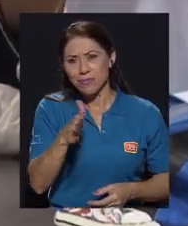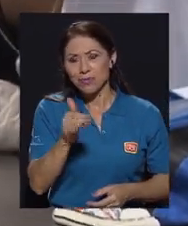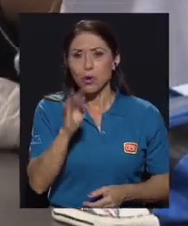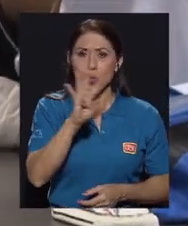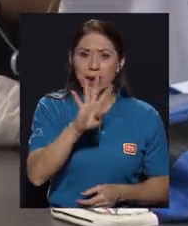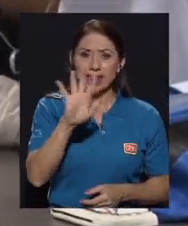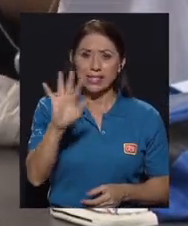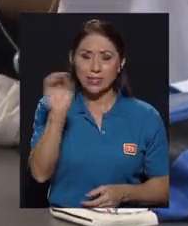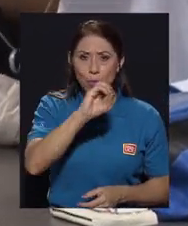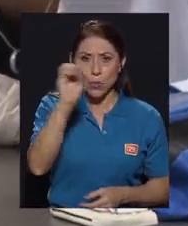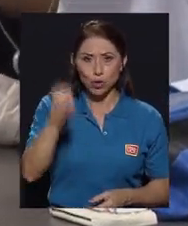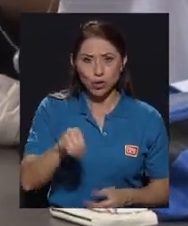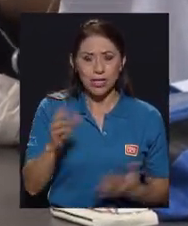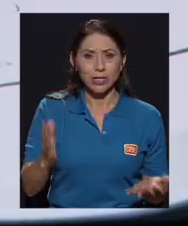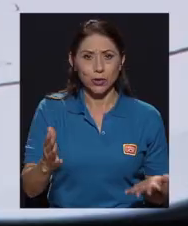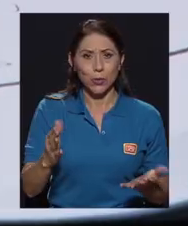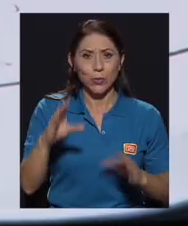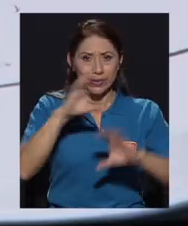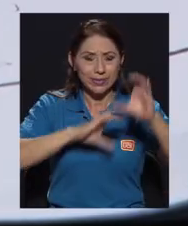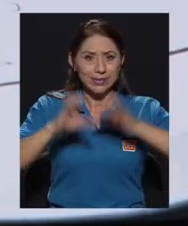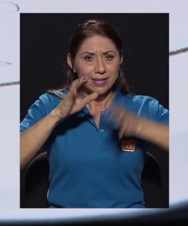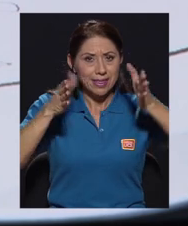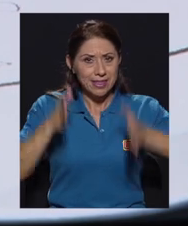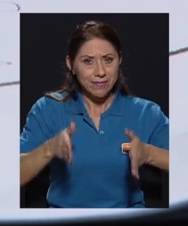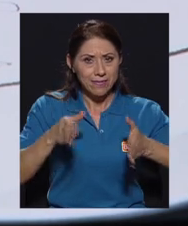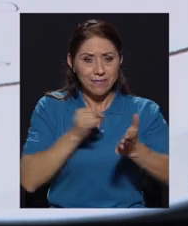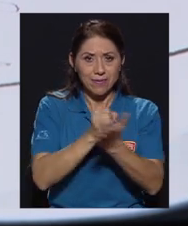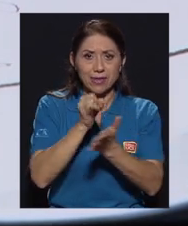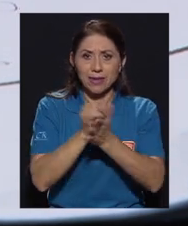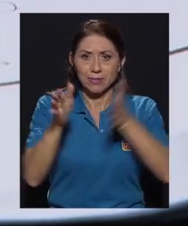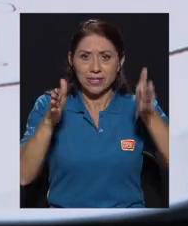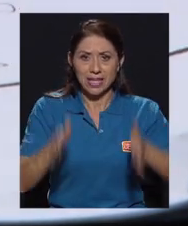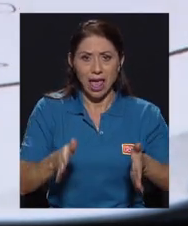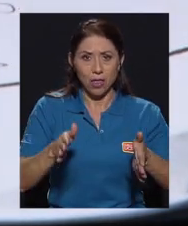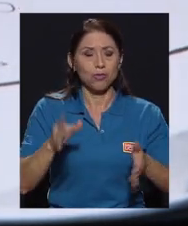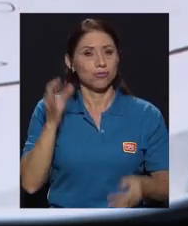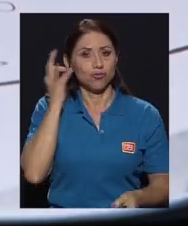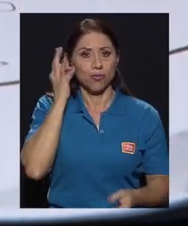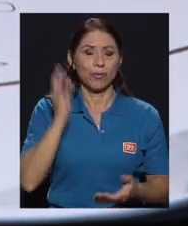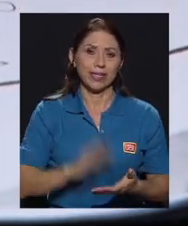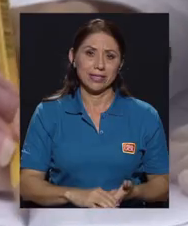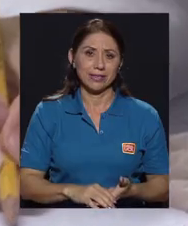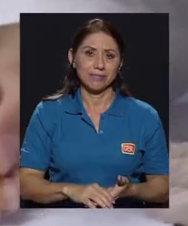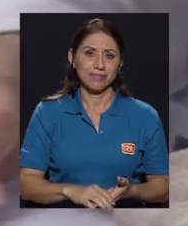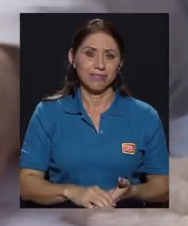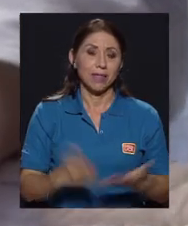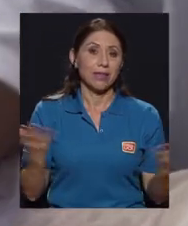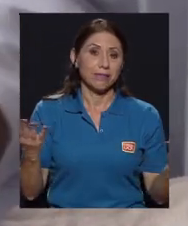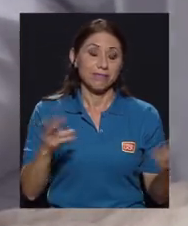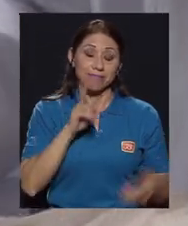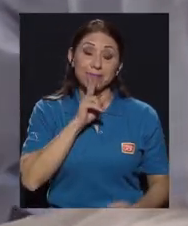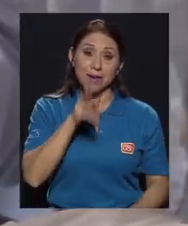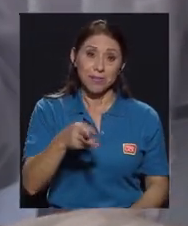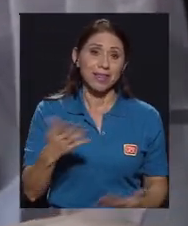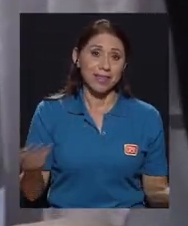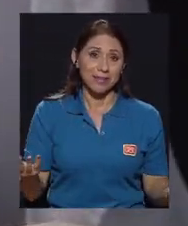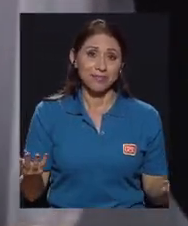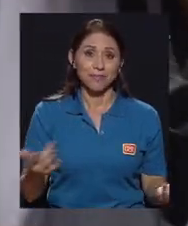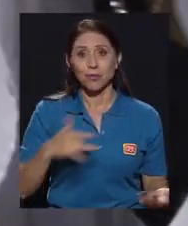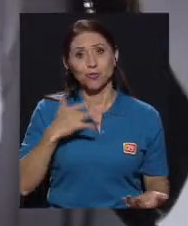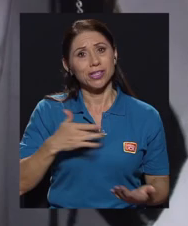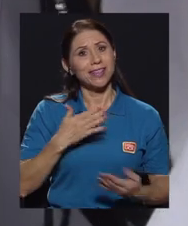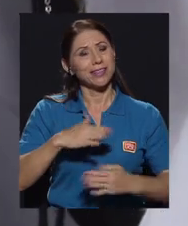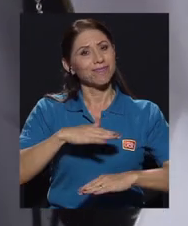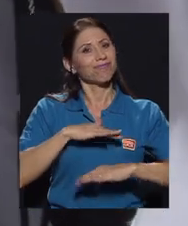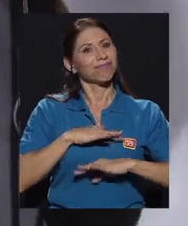alrededor de un 45% de los científicos, de los investigadores, somos mujeres. Entonces, pues realmente le